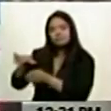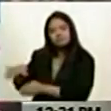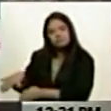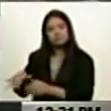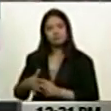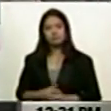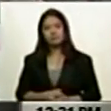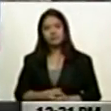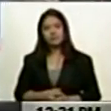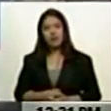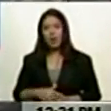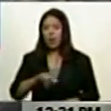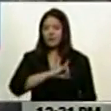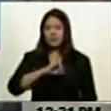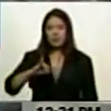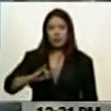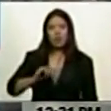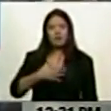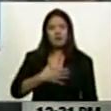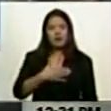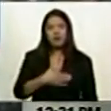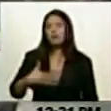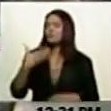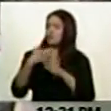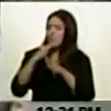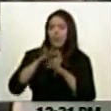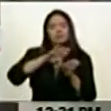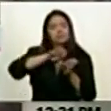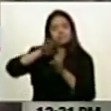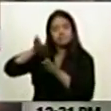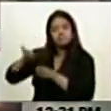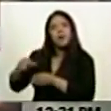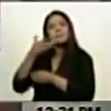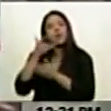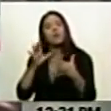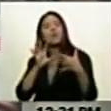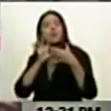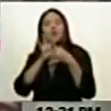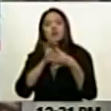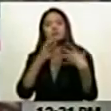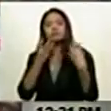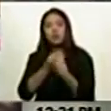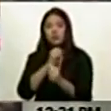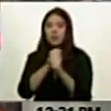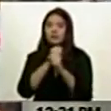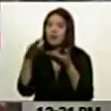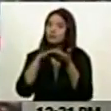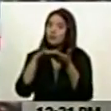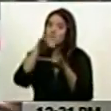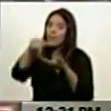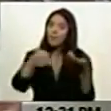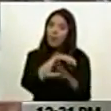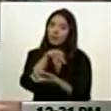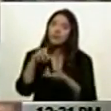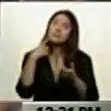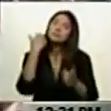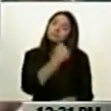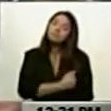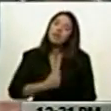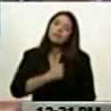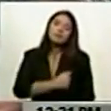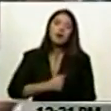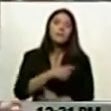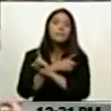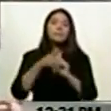nuestras aspiraciones personales y vamos a trabajar juntos para superar esta emergencia. Lamentablemente, tenemos una